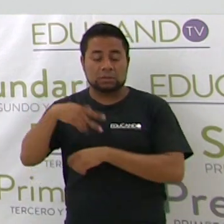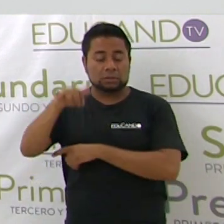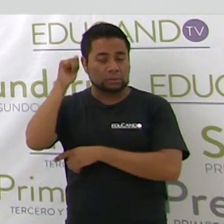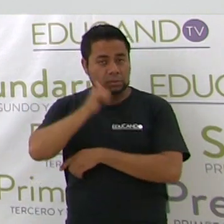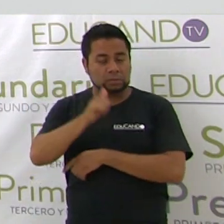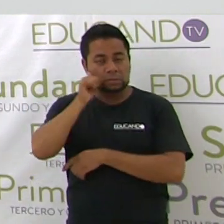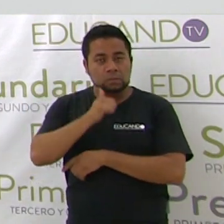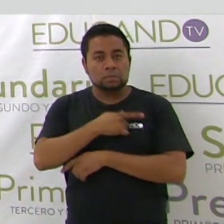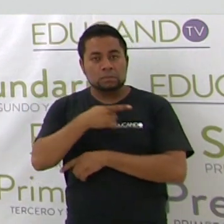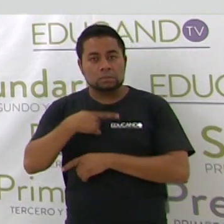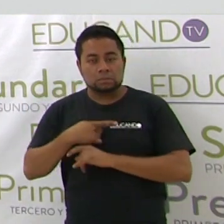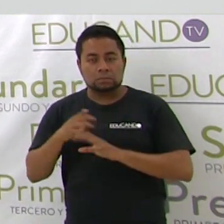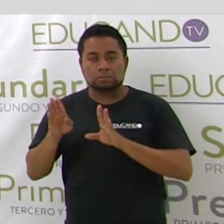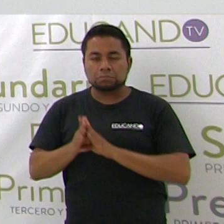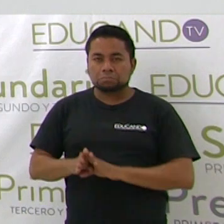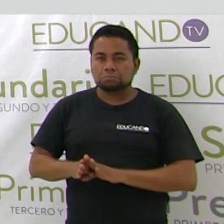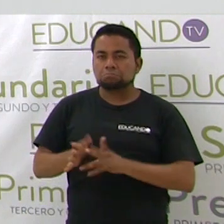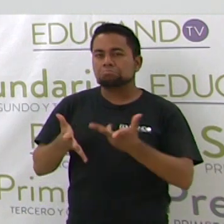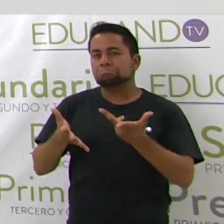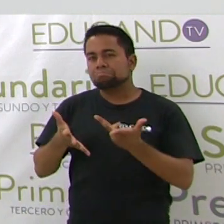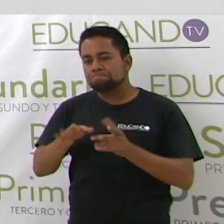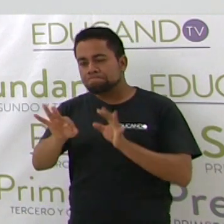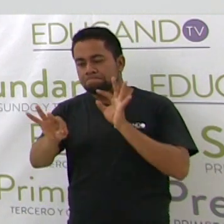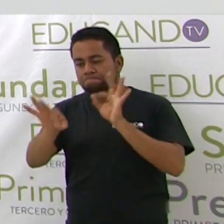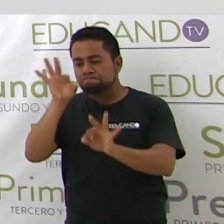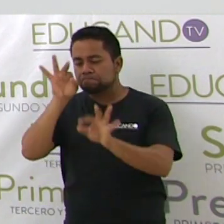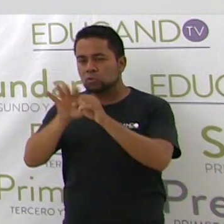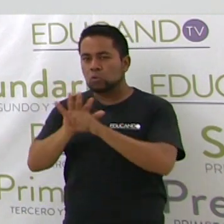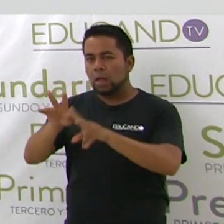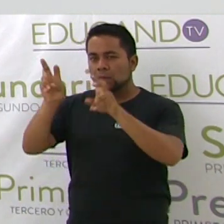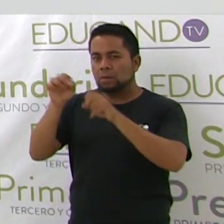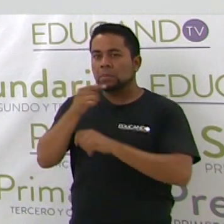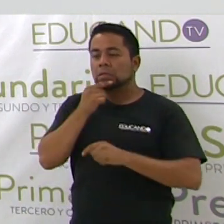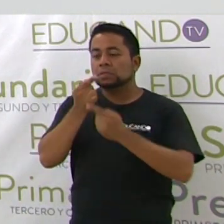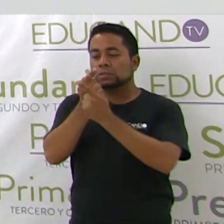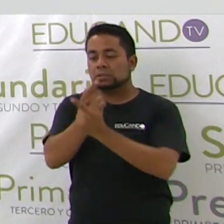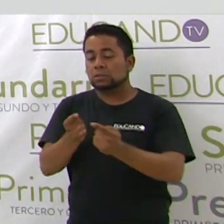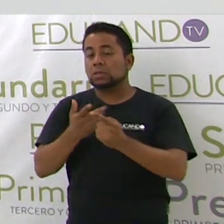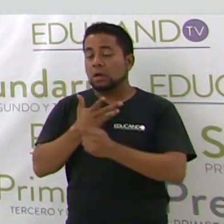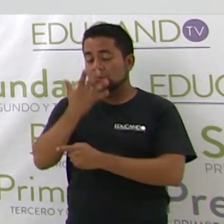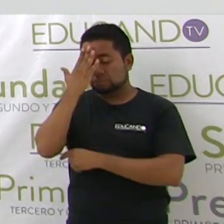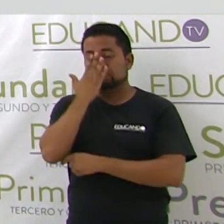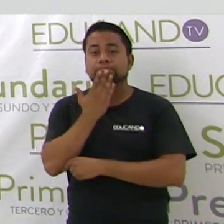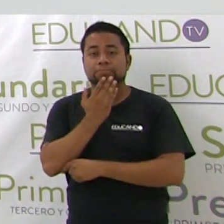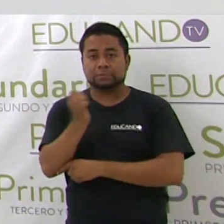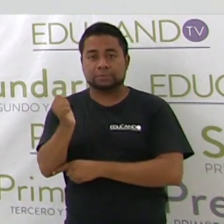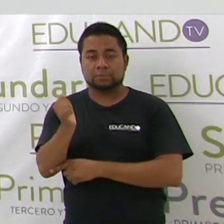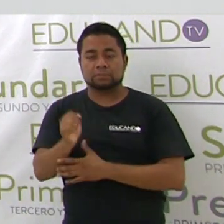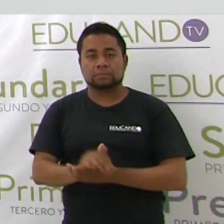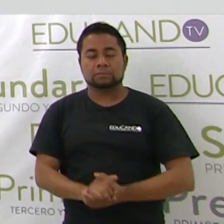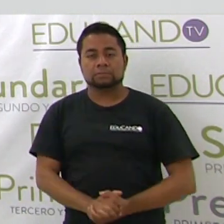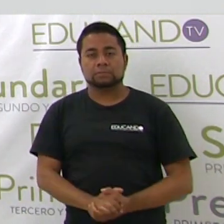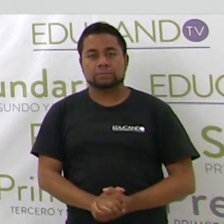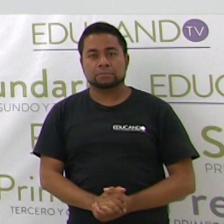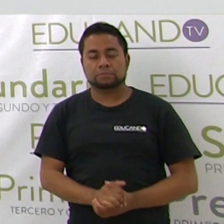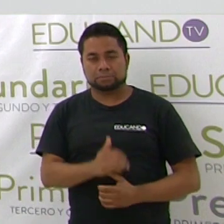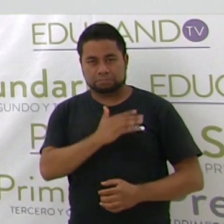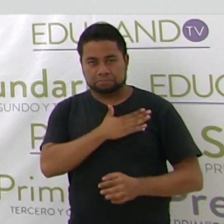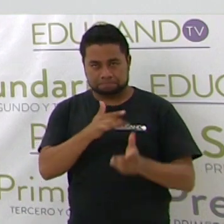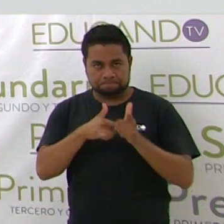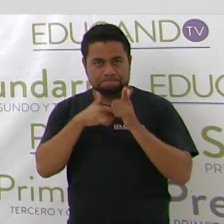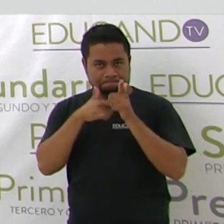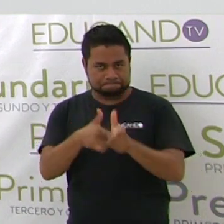teniendo el cuidado de abordar temas en los que los niños son expertos. Bueno, continuamos